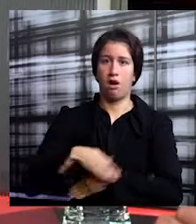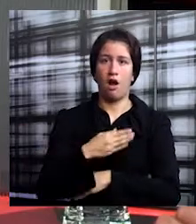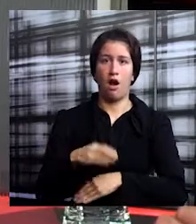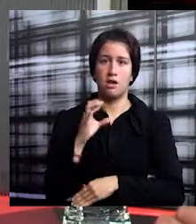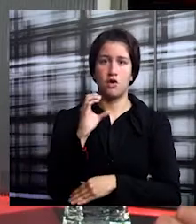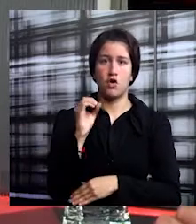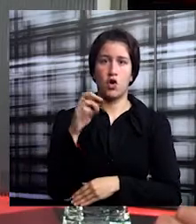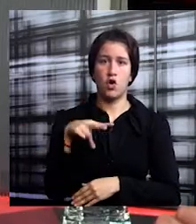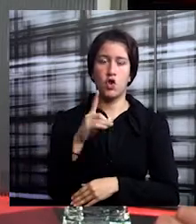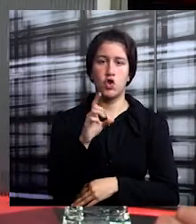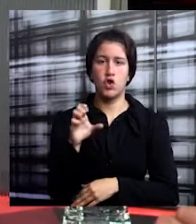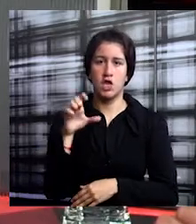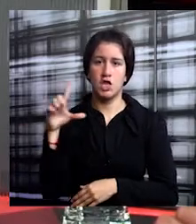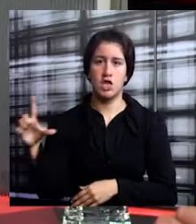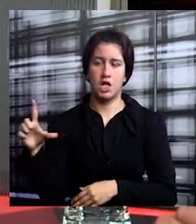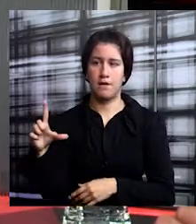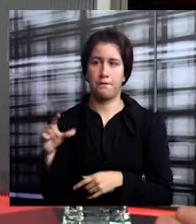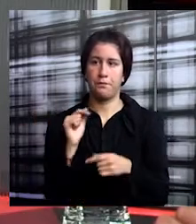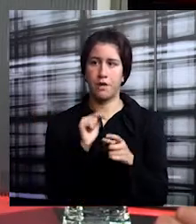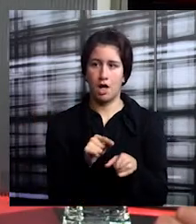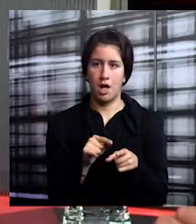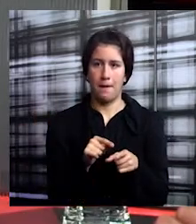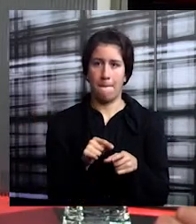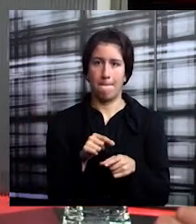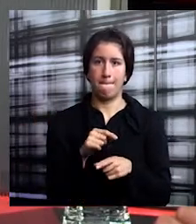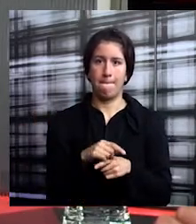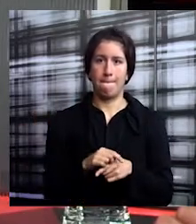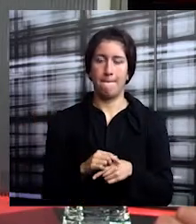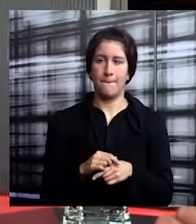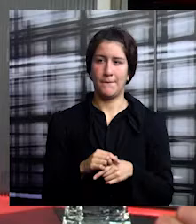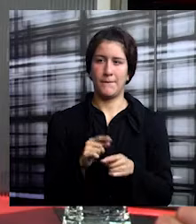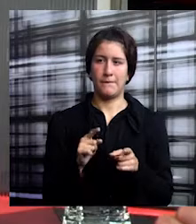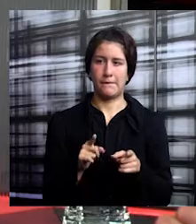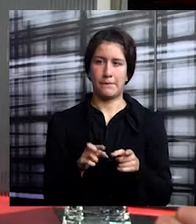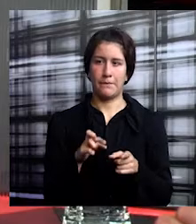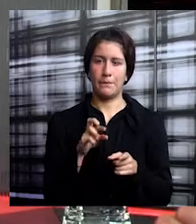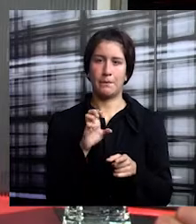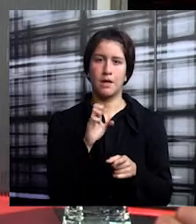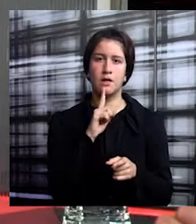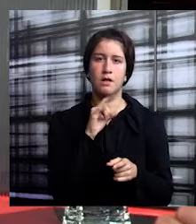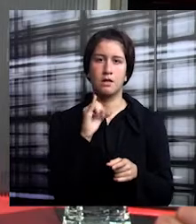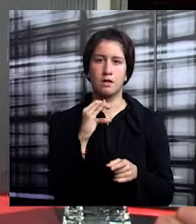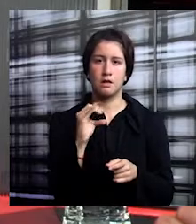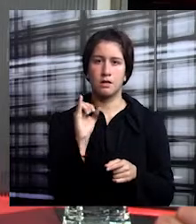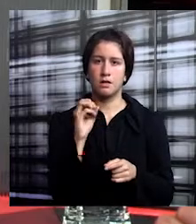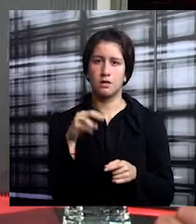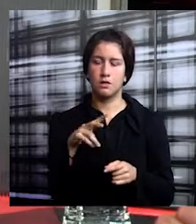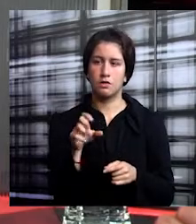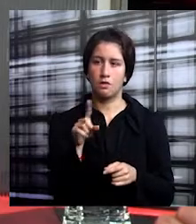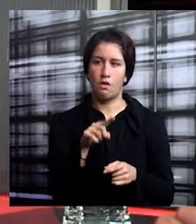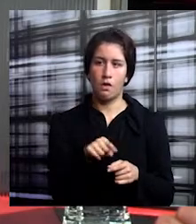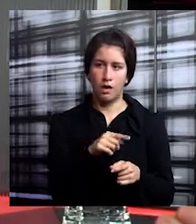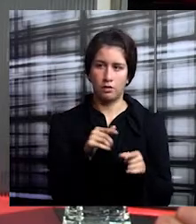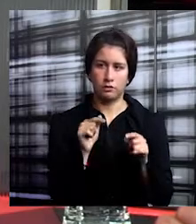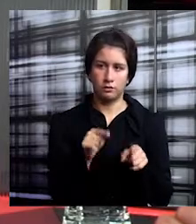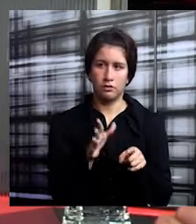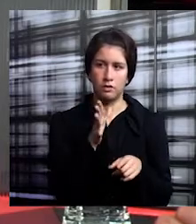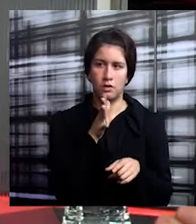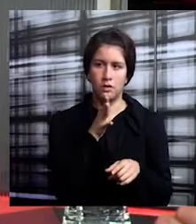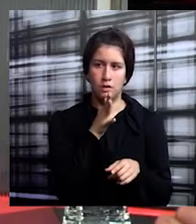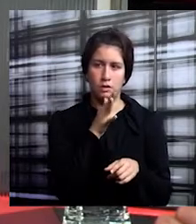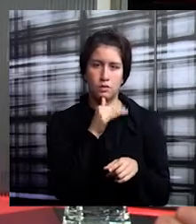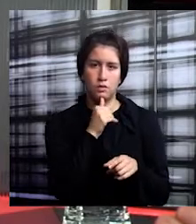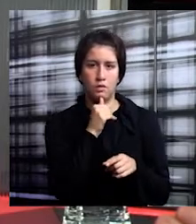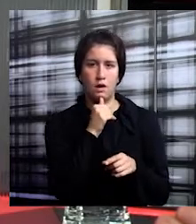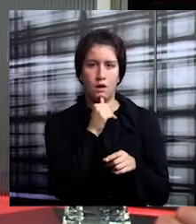las peticiones de sucesivas aclaraciones o de órdenes de no innovar, a veces determinadas más bien por una suerte de mirada ideológica del